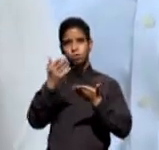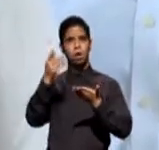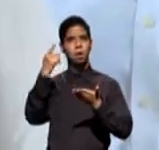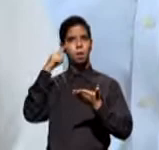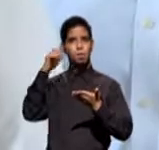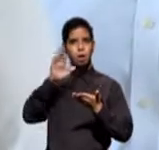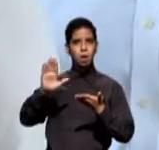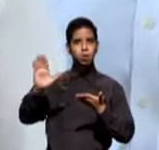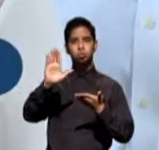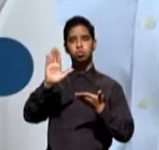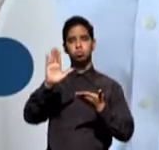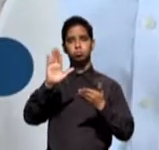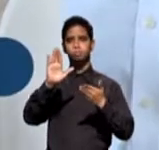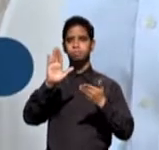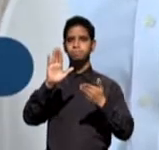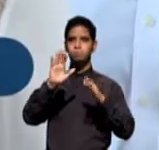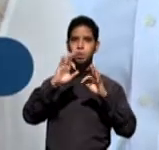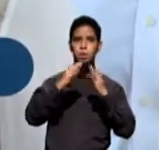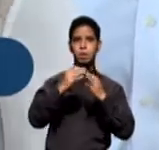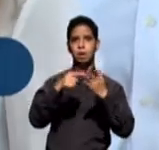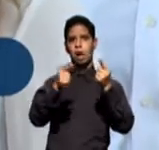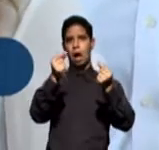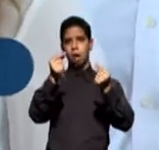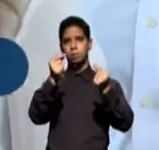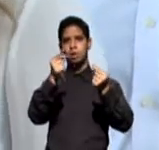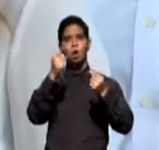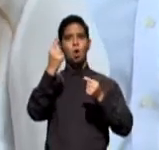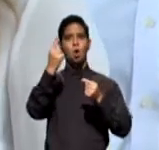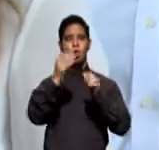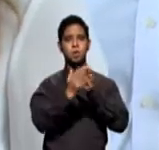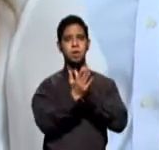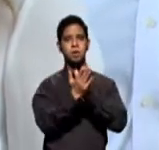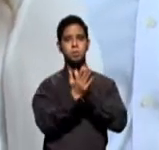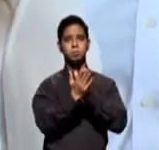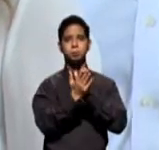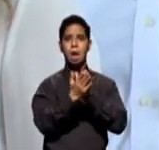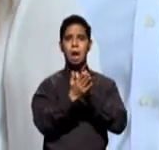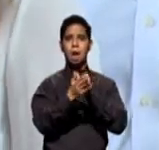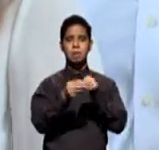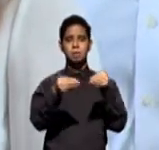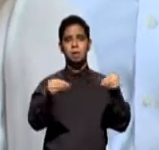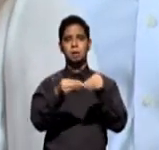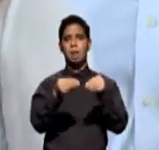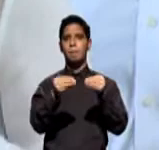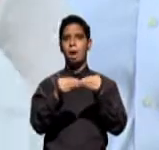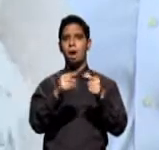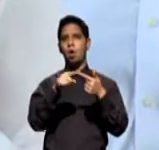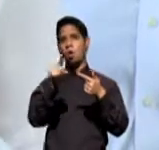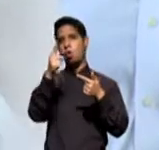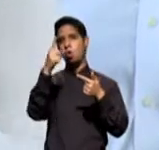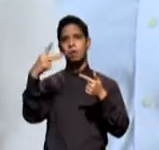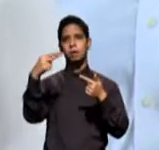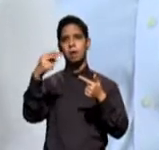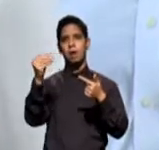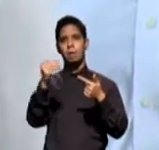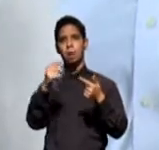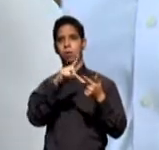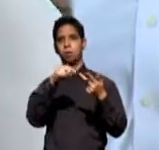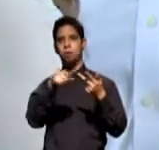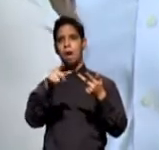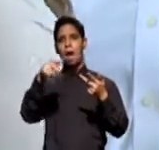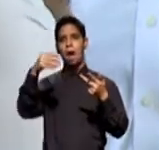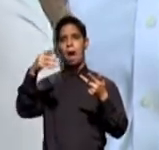familiar, que compren una libreta más, una tijera más, una pega más. Y nos ayuden a que todos los niños, además